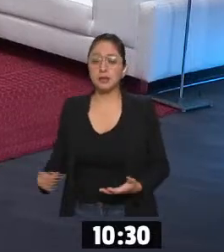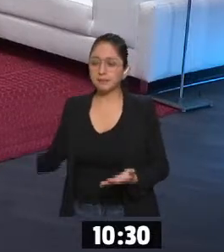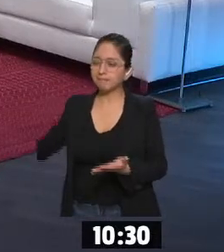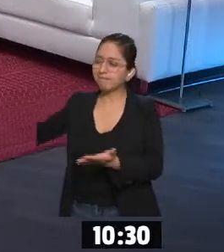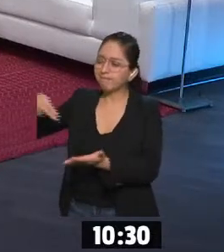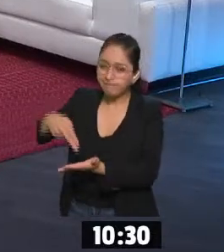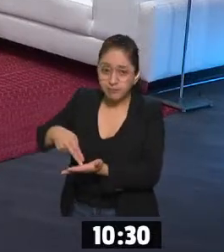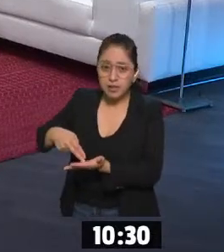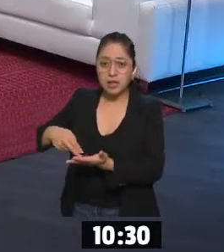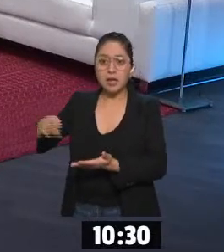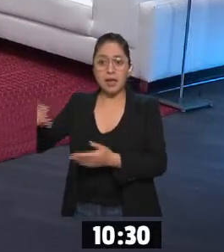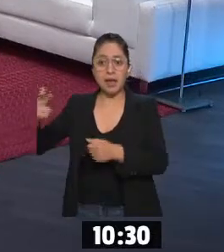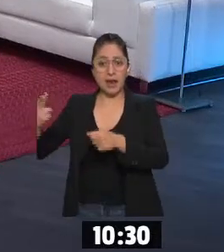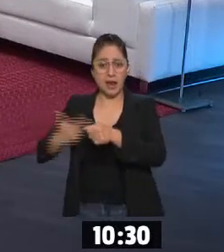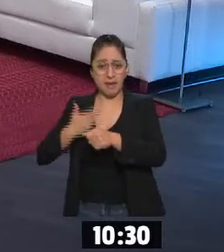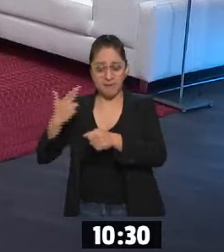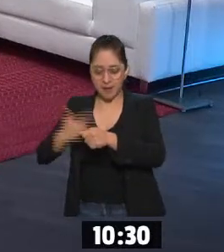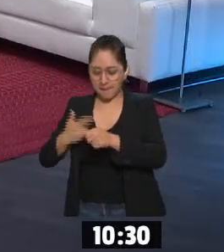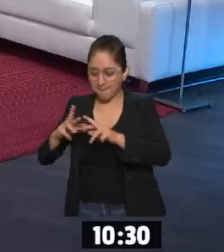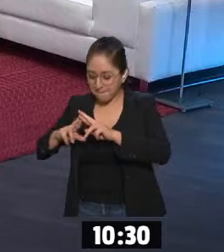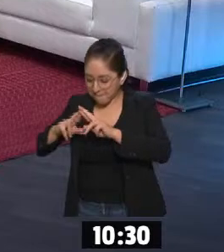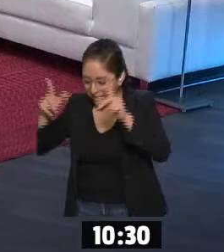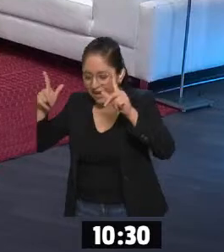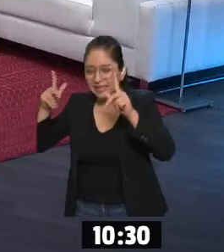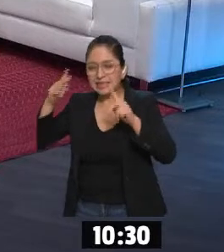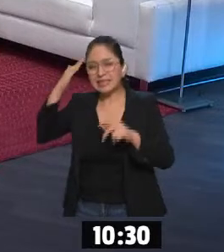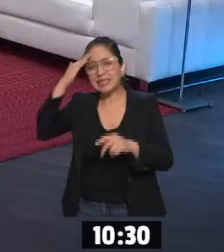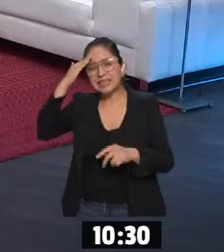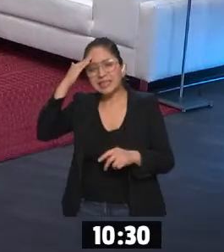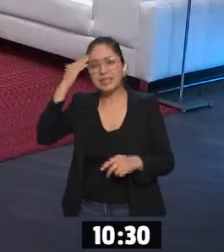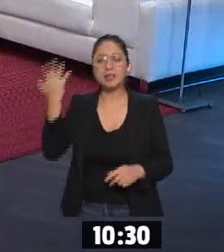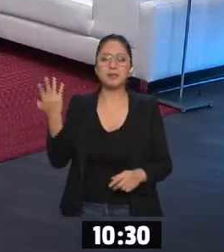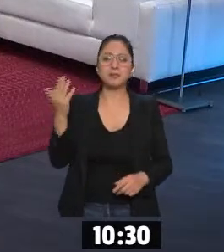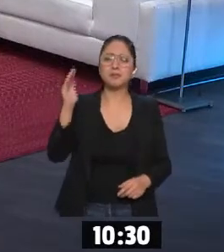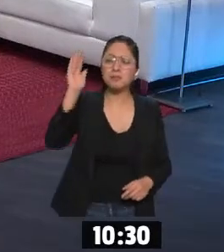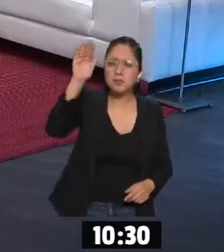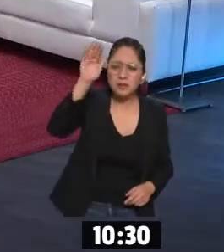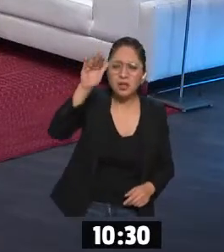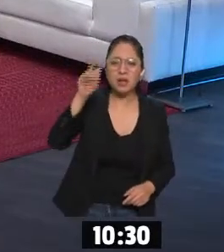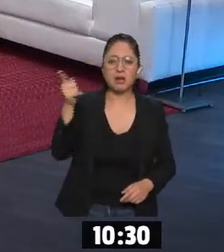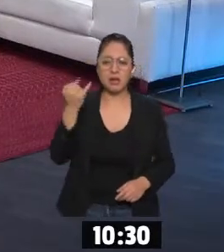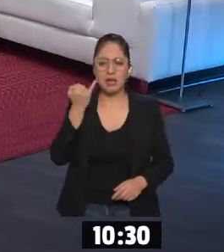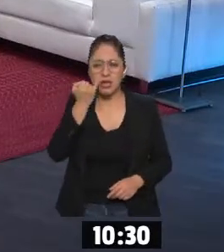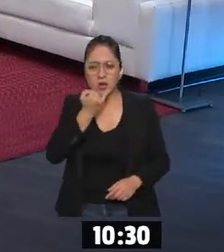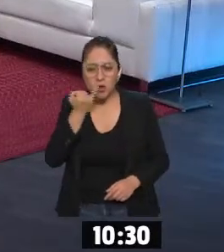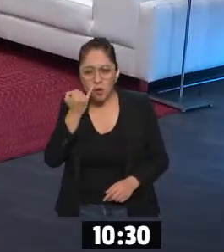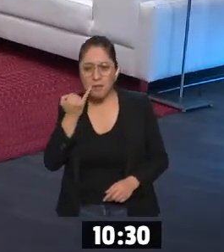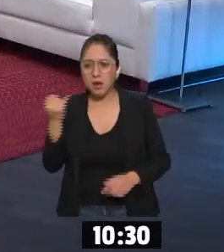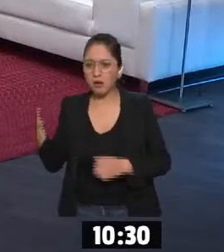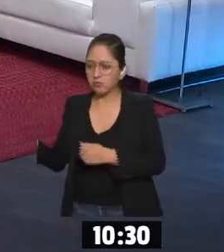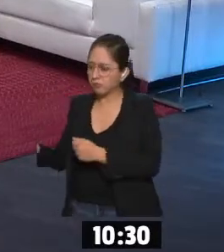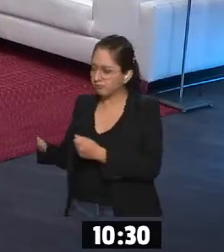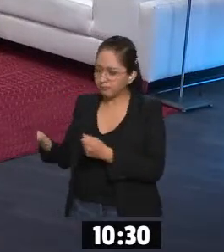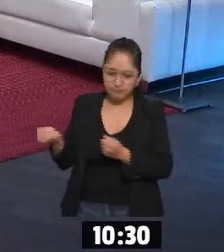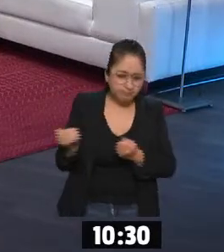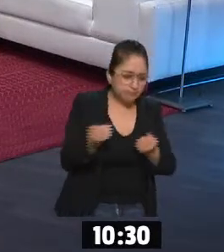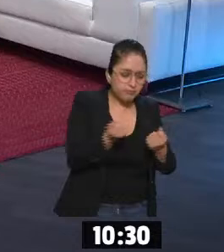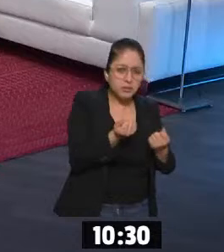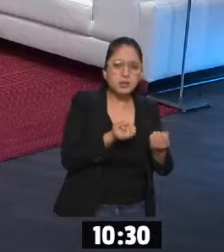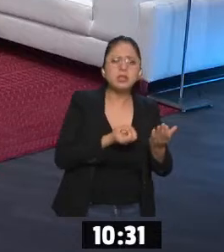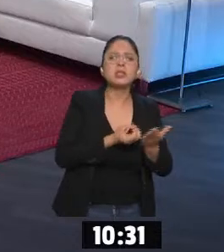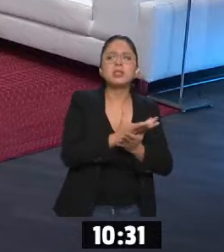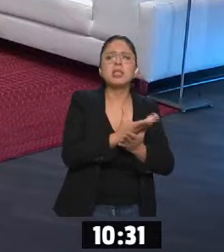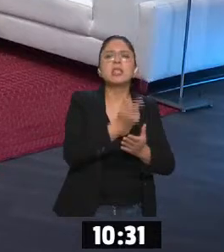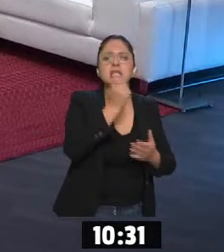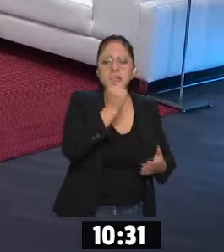refresco. Entonces le dicen al señor, ellos en su idioma, y se salen, porque lo que